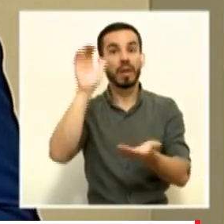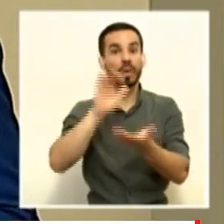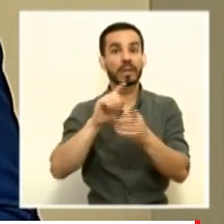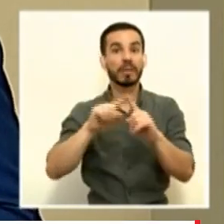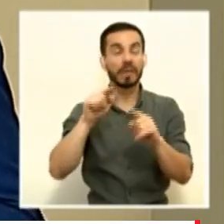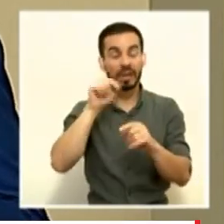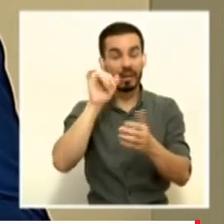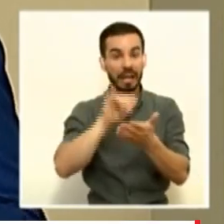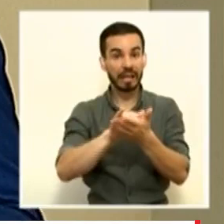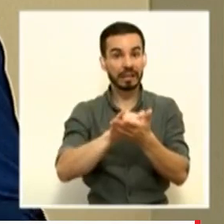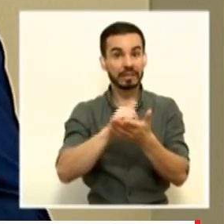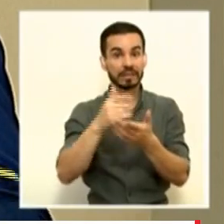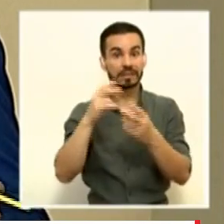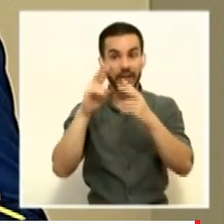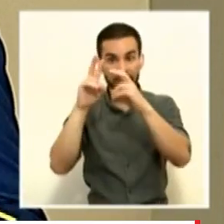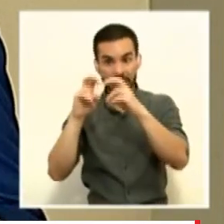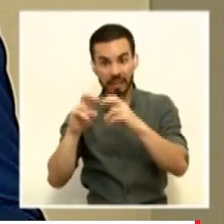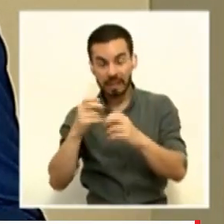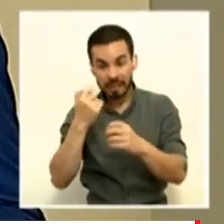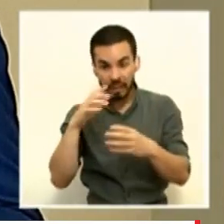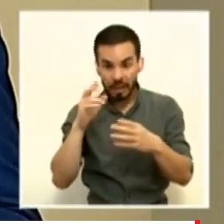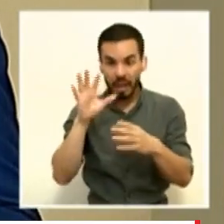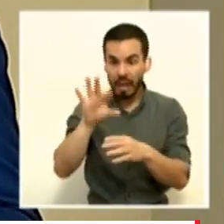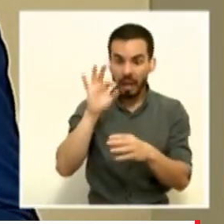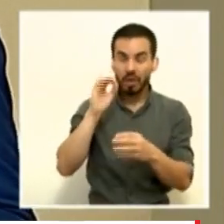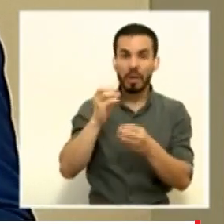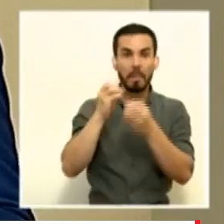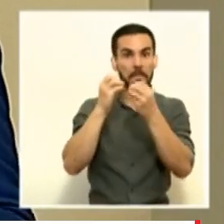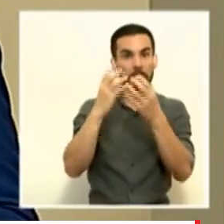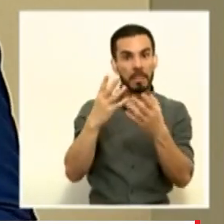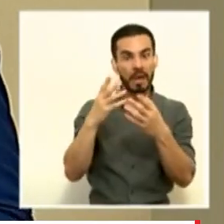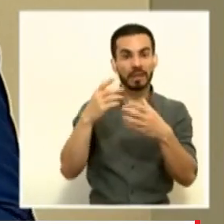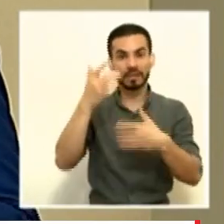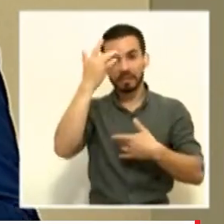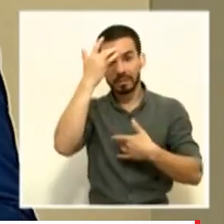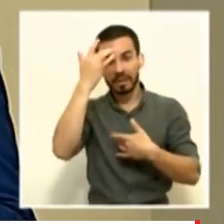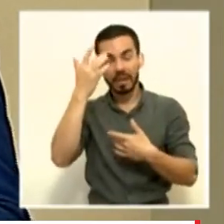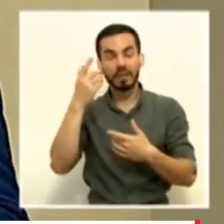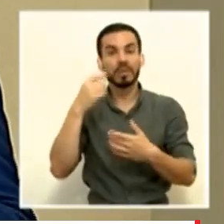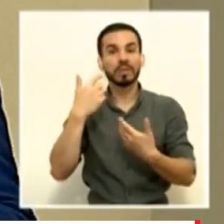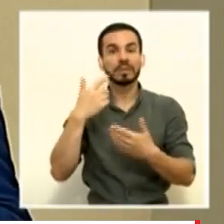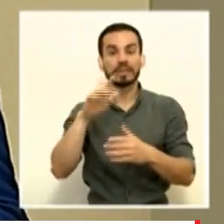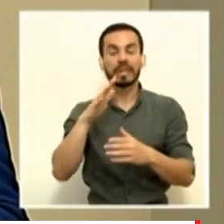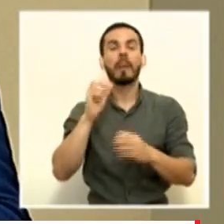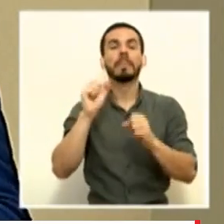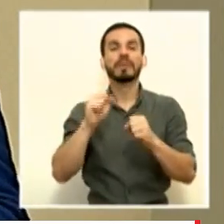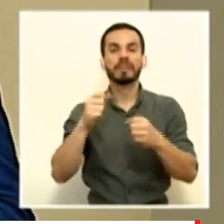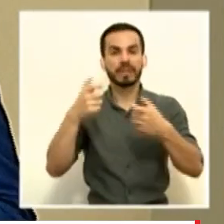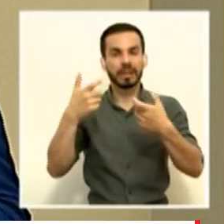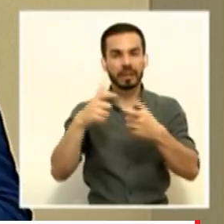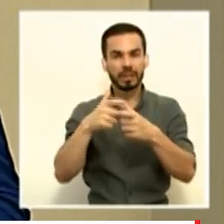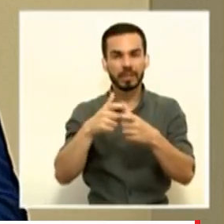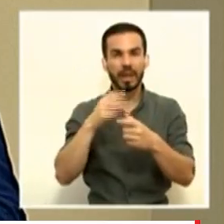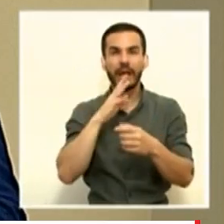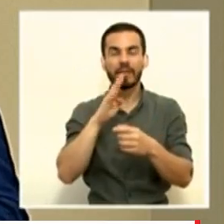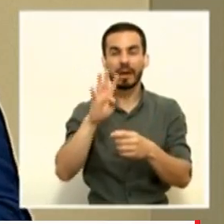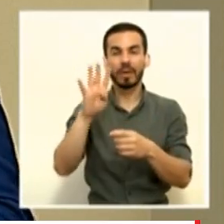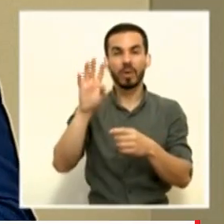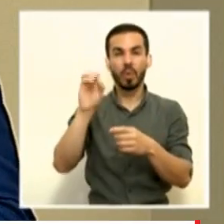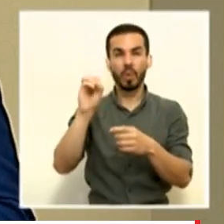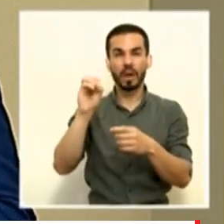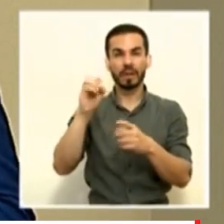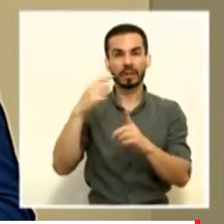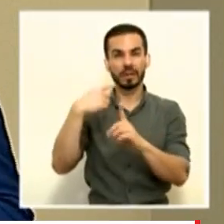embargo, esa intervención, si hubiéramos encontrado pues mucho más casos, o eventualmente los que ya encontramos, permiten disminuir, porque hablar de 40